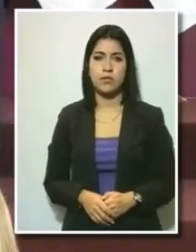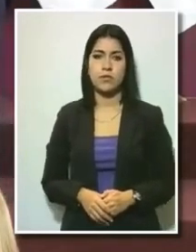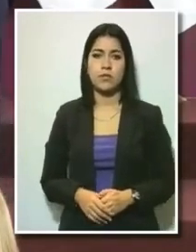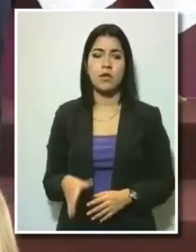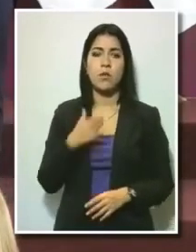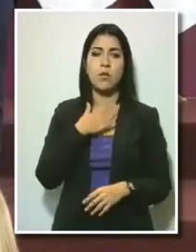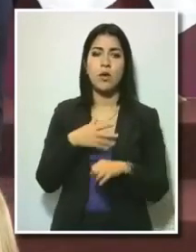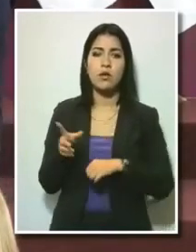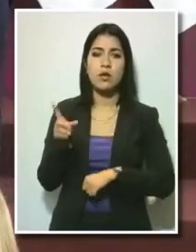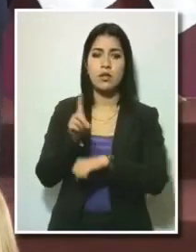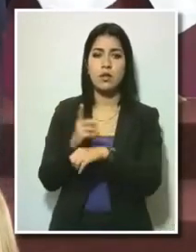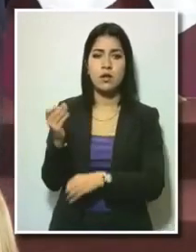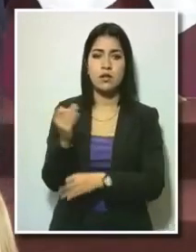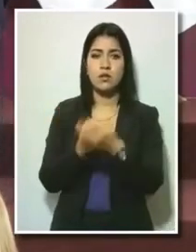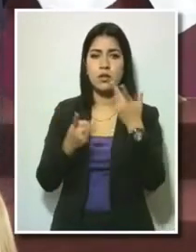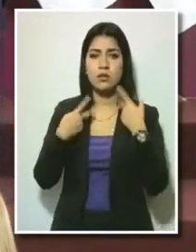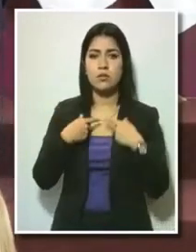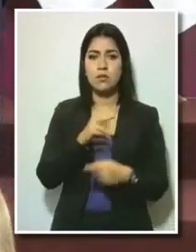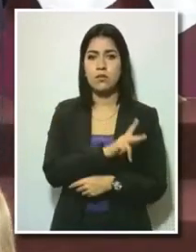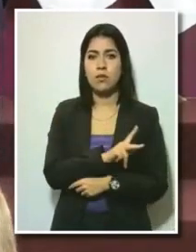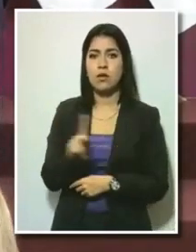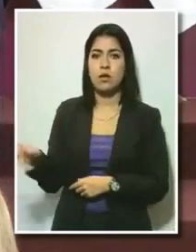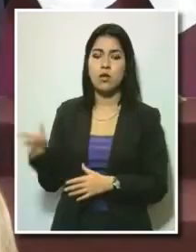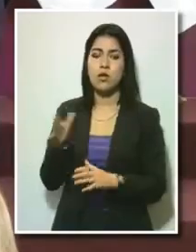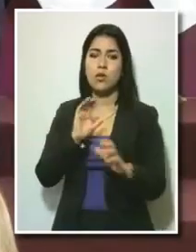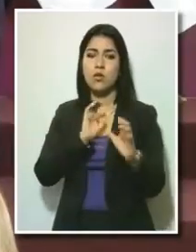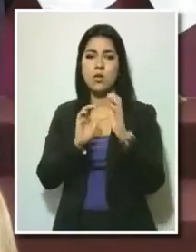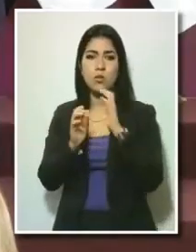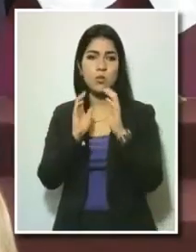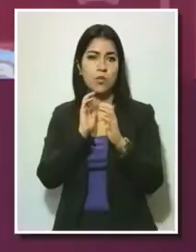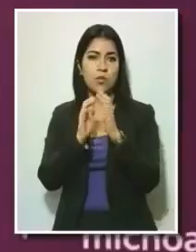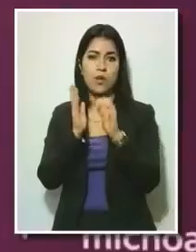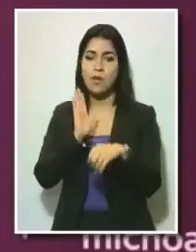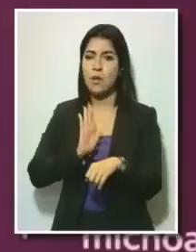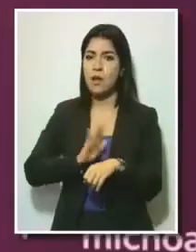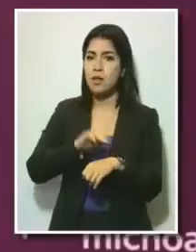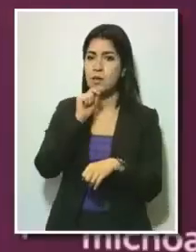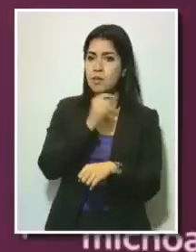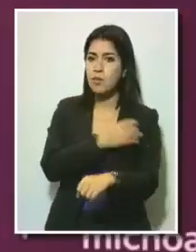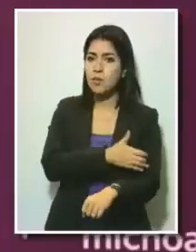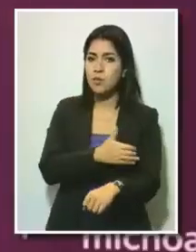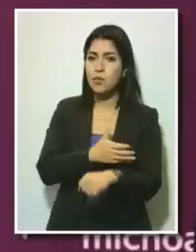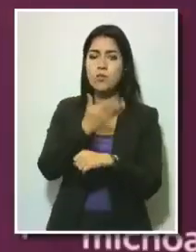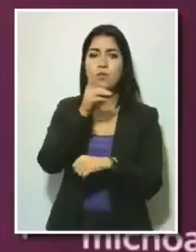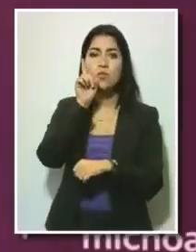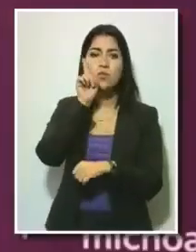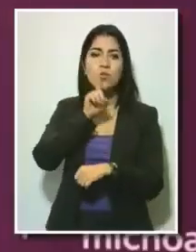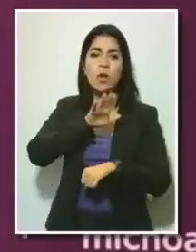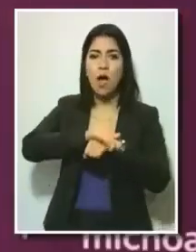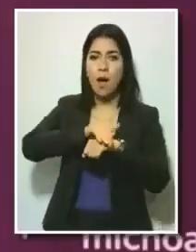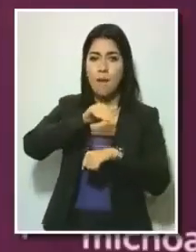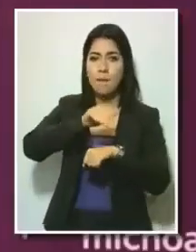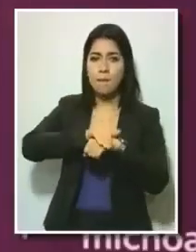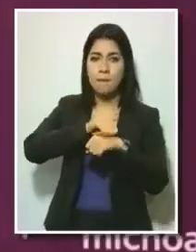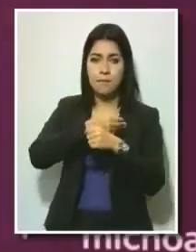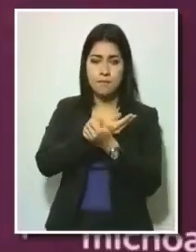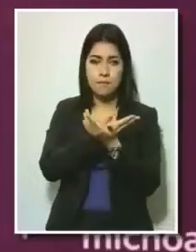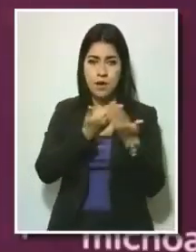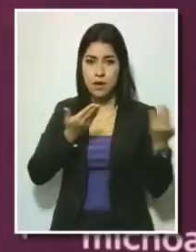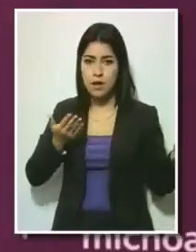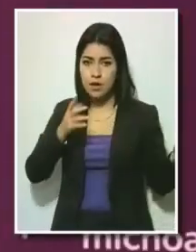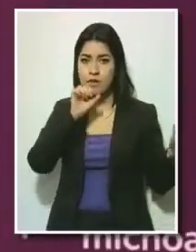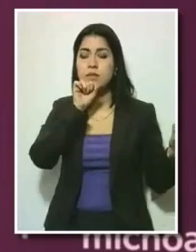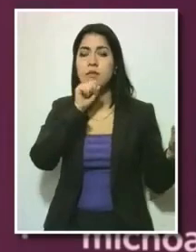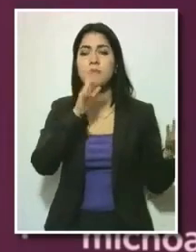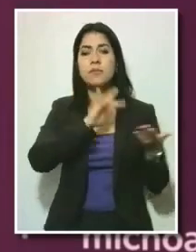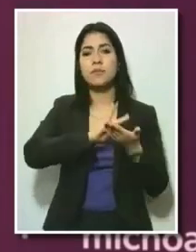Muy buenos días a todos los presentes, sobre todo los medios de comunicación, compañeras, compañeros, amigos. Gracias por